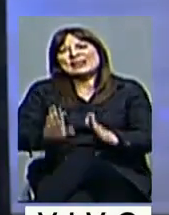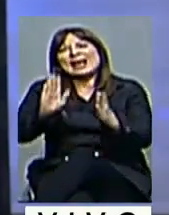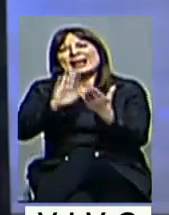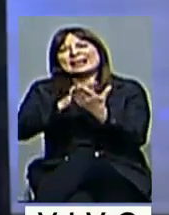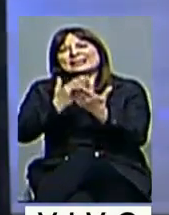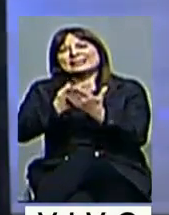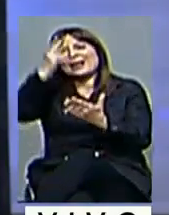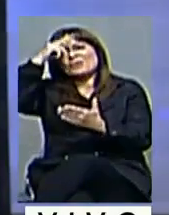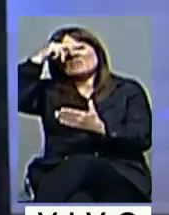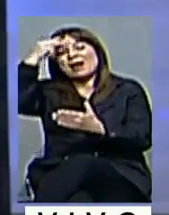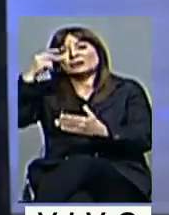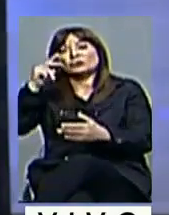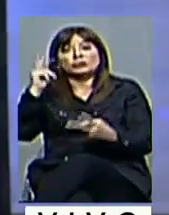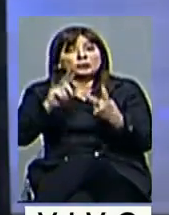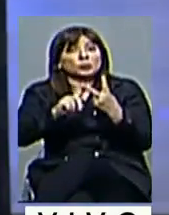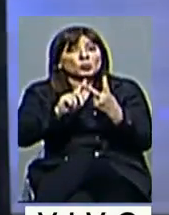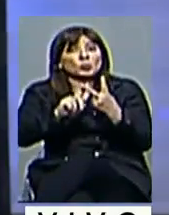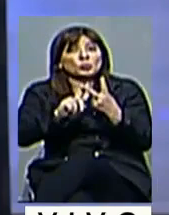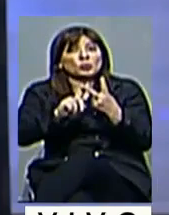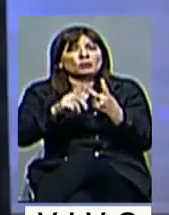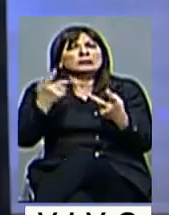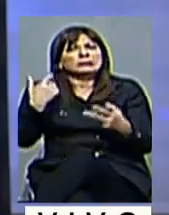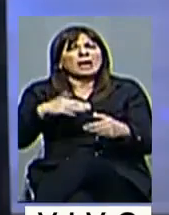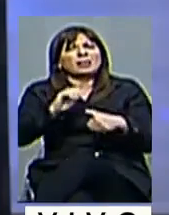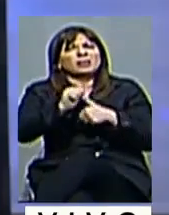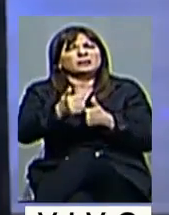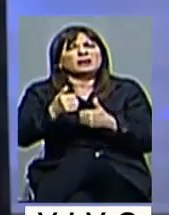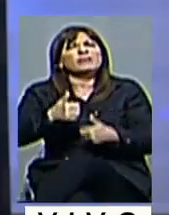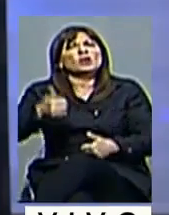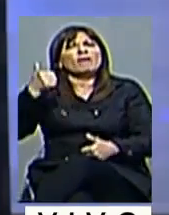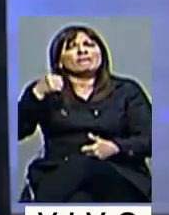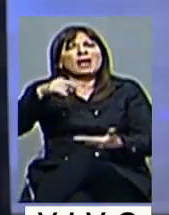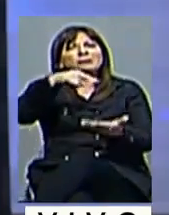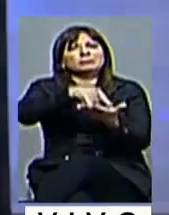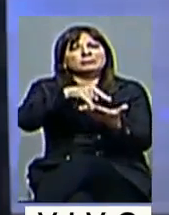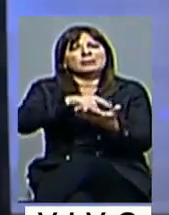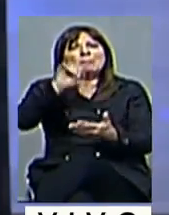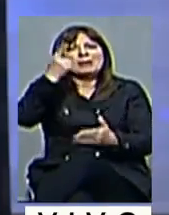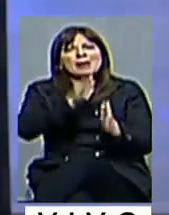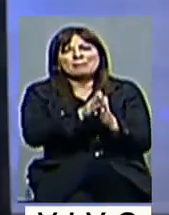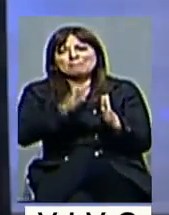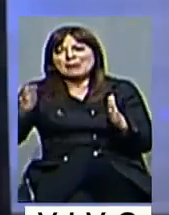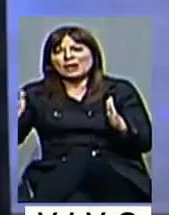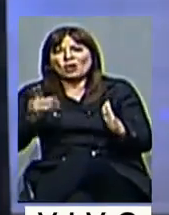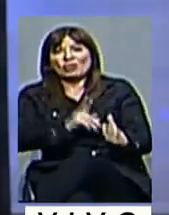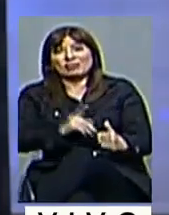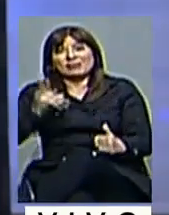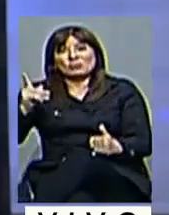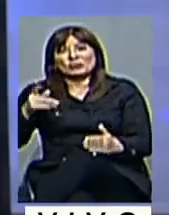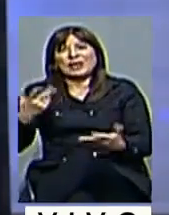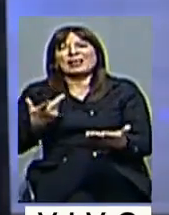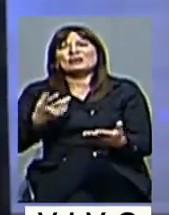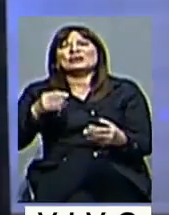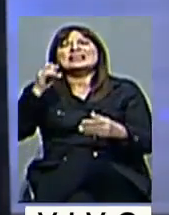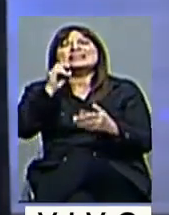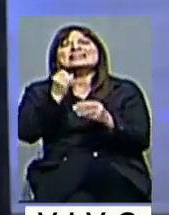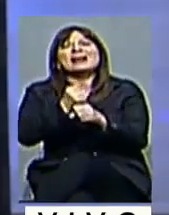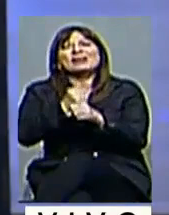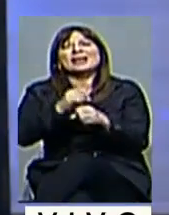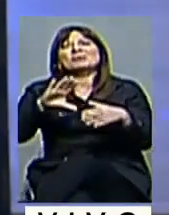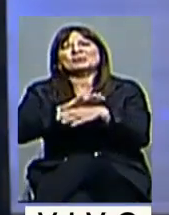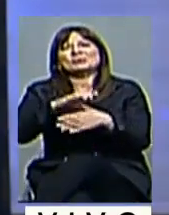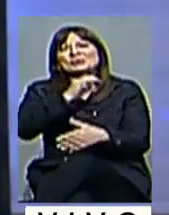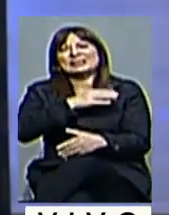venga bien. Y segundo, a estar a la altura del desafío en la Cámara de Diputados en marzo, es mi primer periodo, y que trabajemos juntos por un Chile mejor. Ese